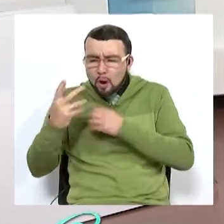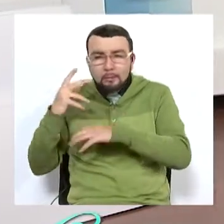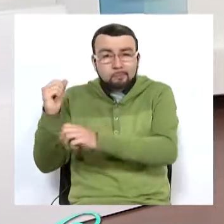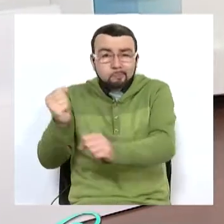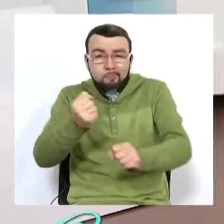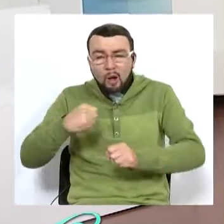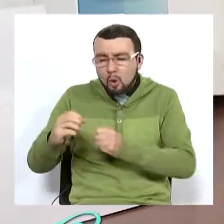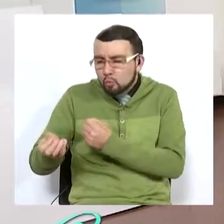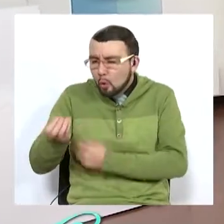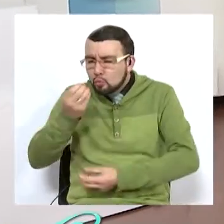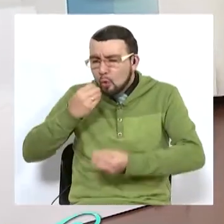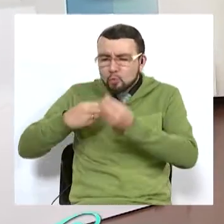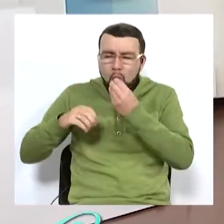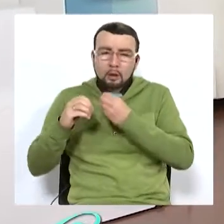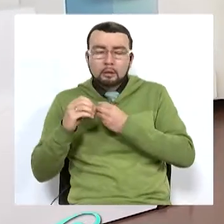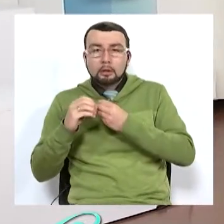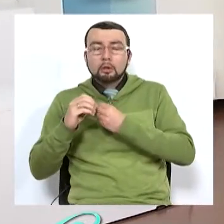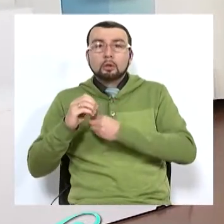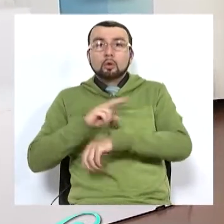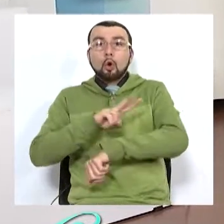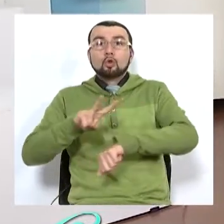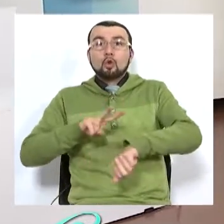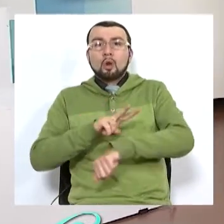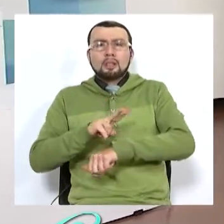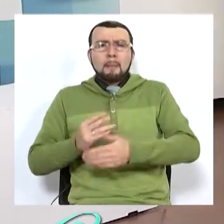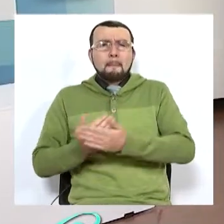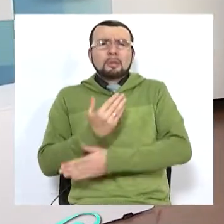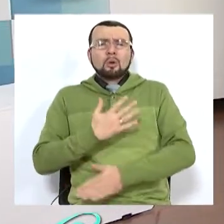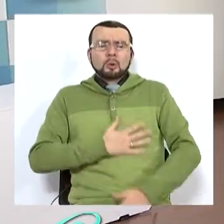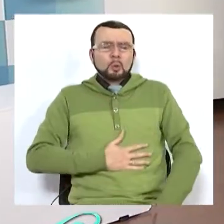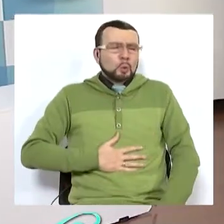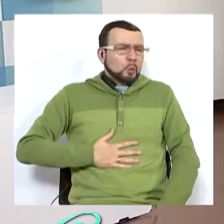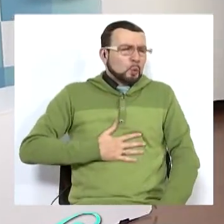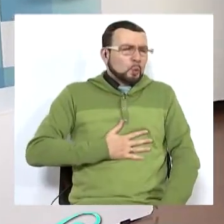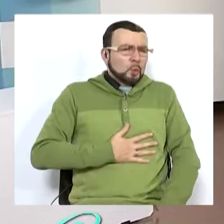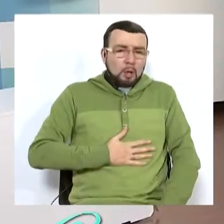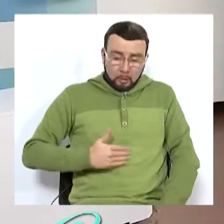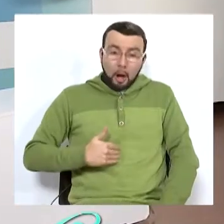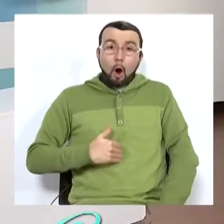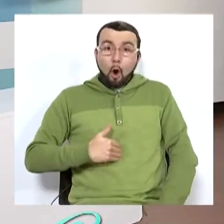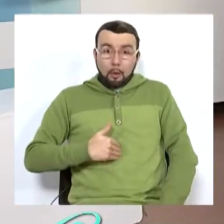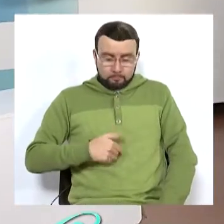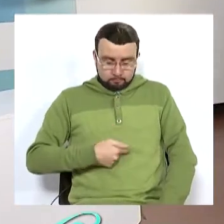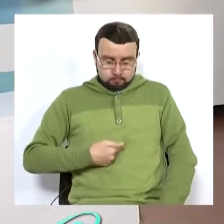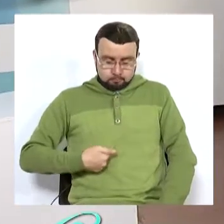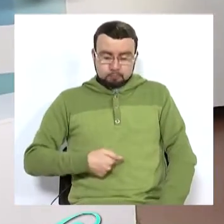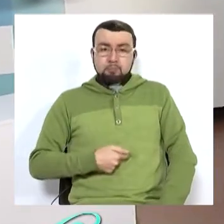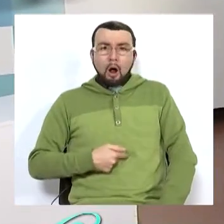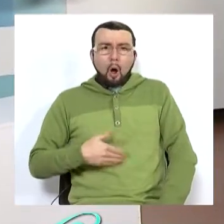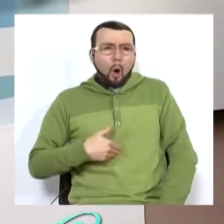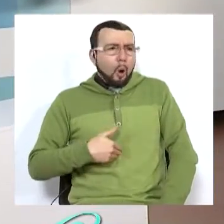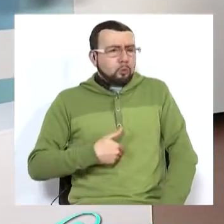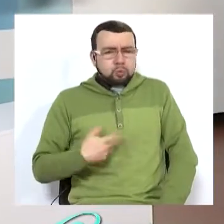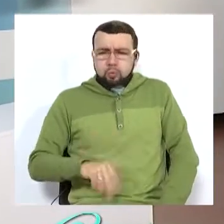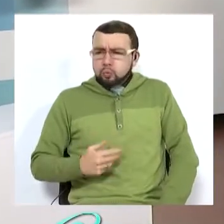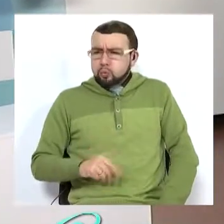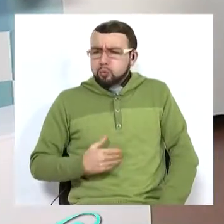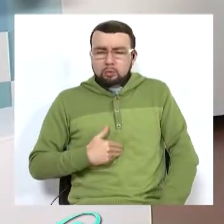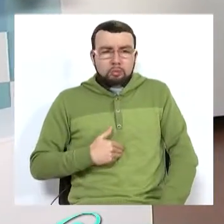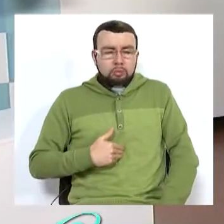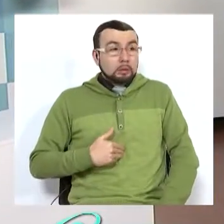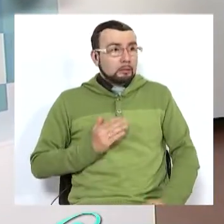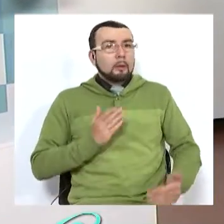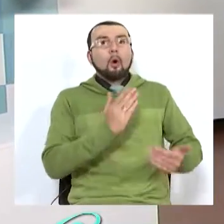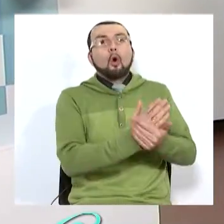demás. Y al cabo de las 2 horas empezó con un dolor intenso, como dice usted, en la boca del estómago. Un dolor muy fuerte. Entonces, claro, para